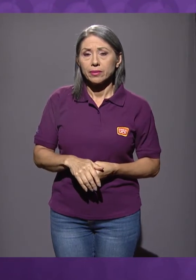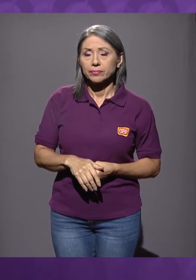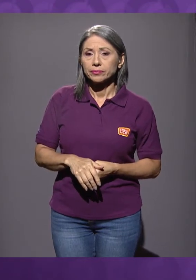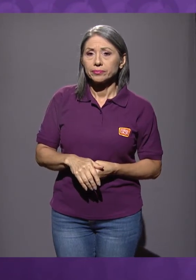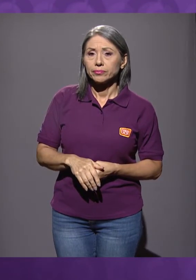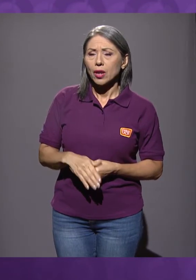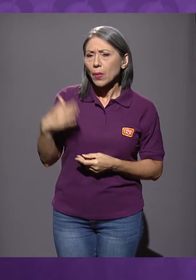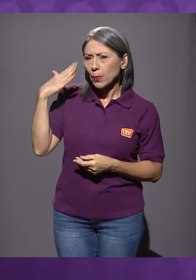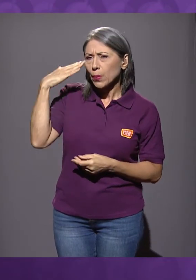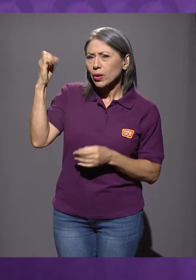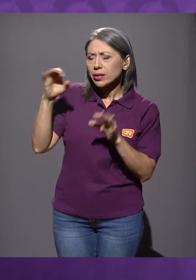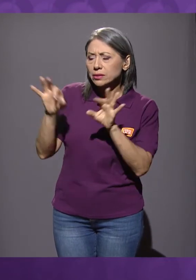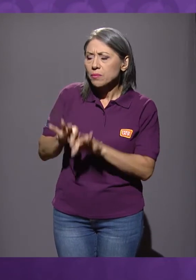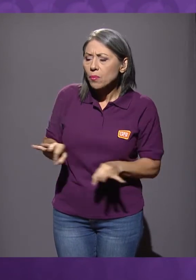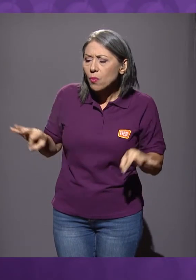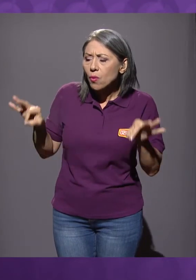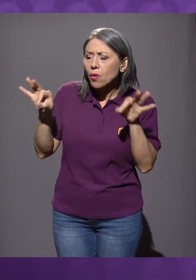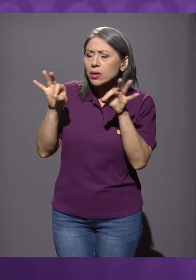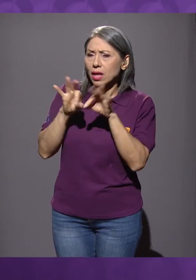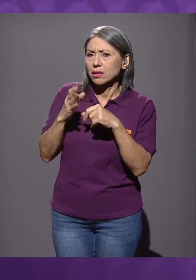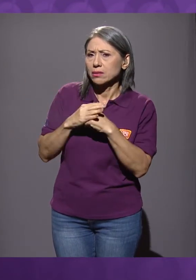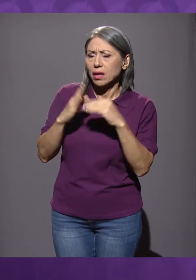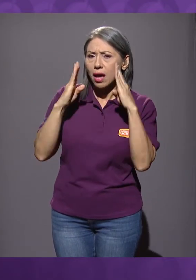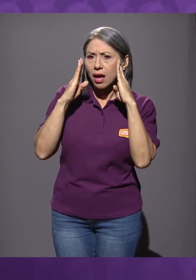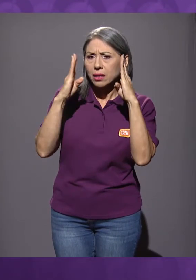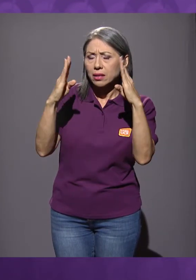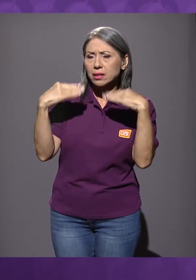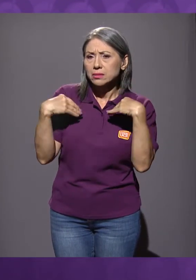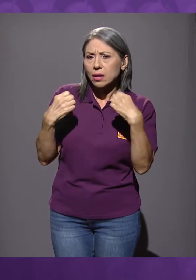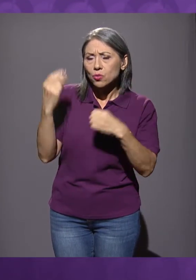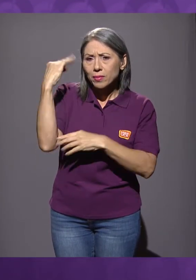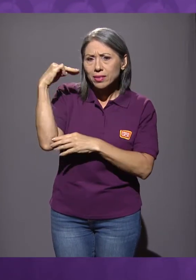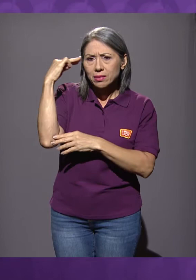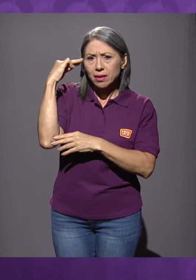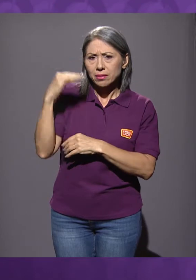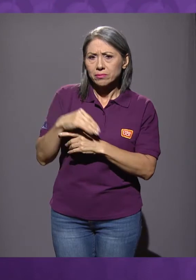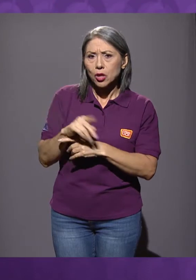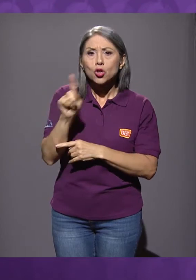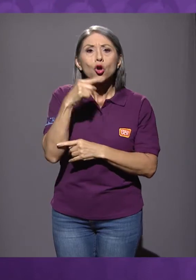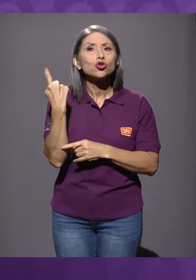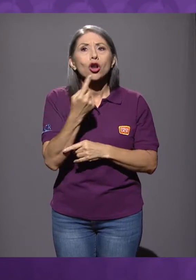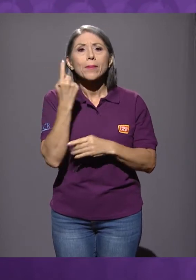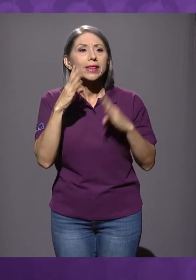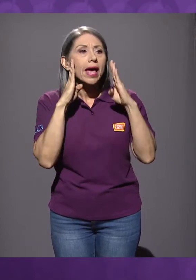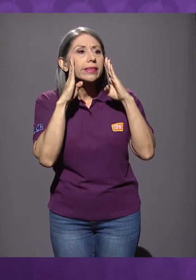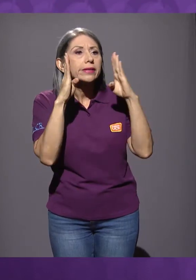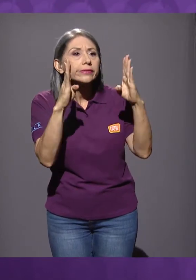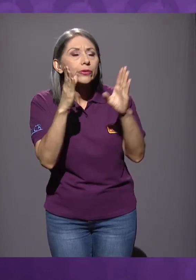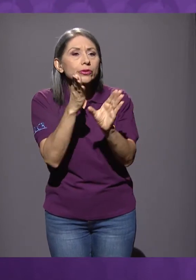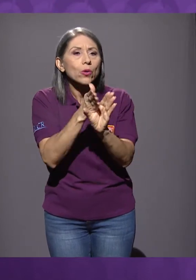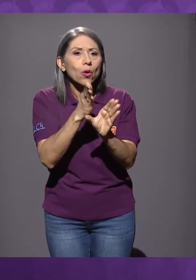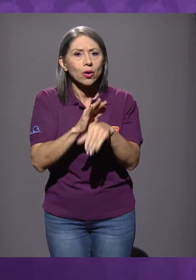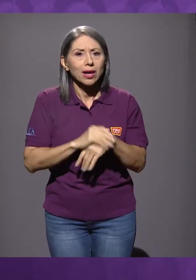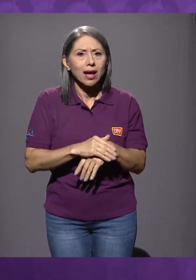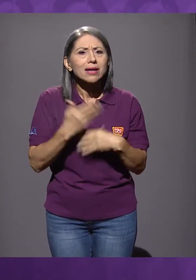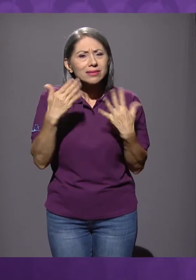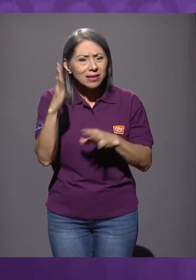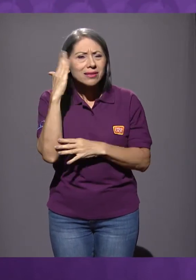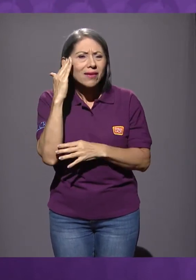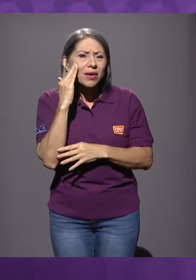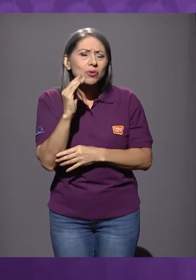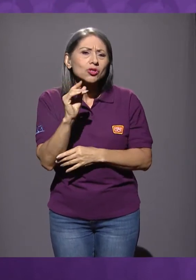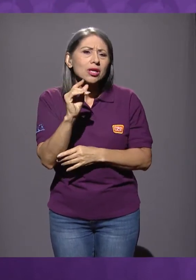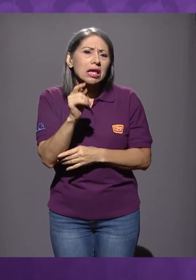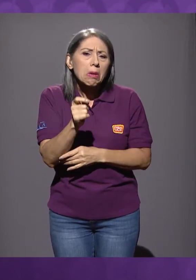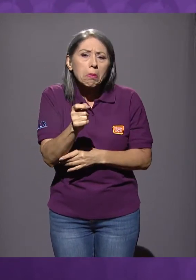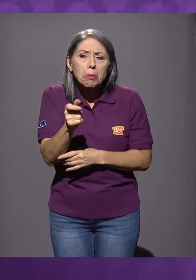es importante que esta atención de la salud mental sea más allá de una consulta psicológica, ¿verdad?, que ya sabemos que son escasas y